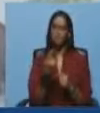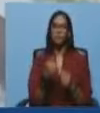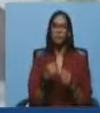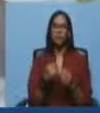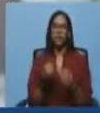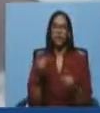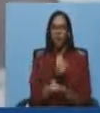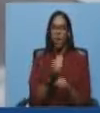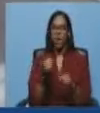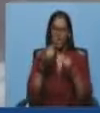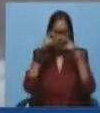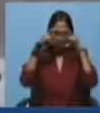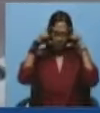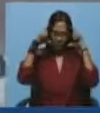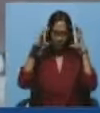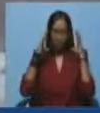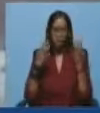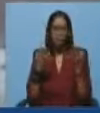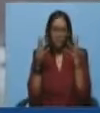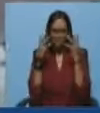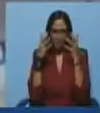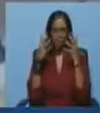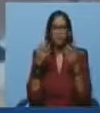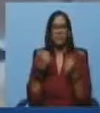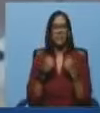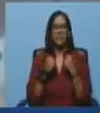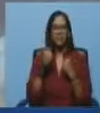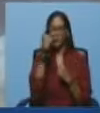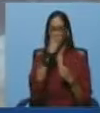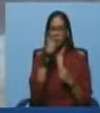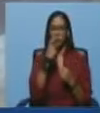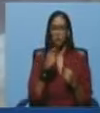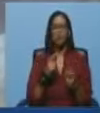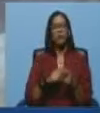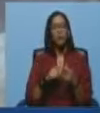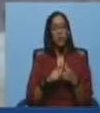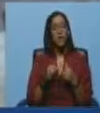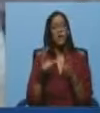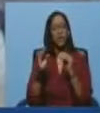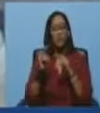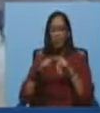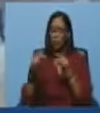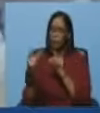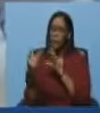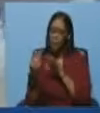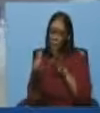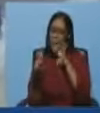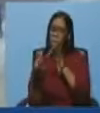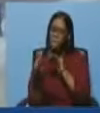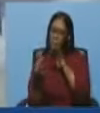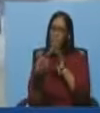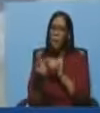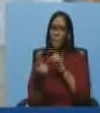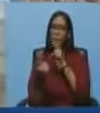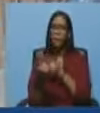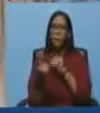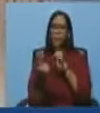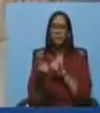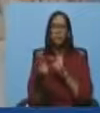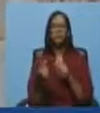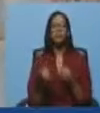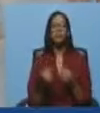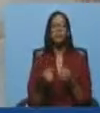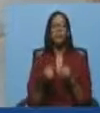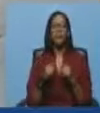de violencia, para hacerlos intolerantes. Entonces hay que conversar mucho con ellos, hay que hablarles, hay que explicarles. No es que dejen de utilizar la herramienta, pero